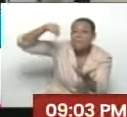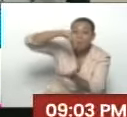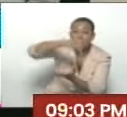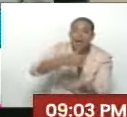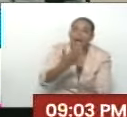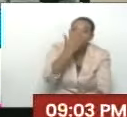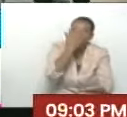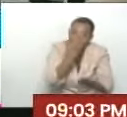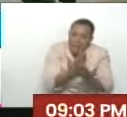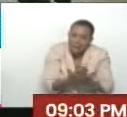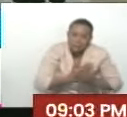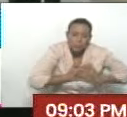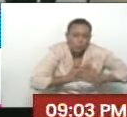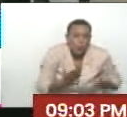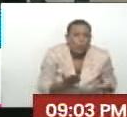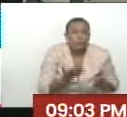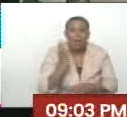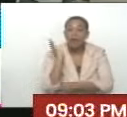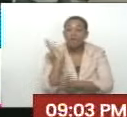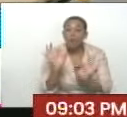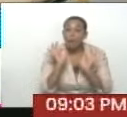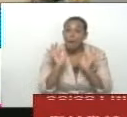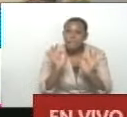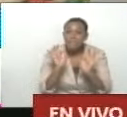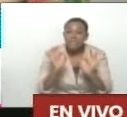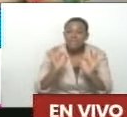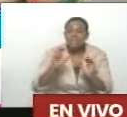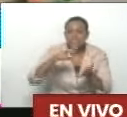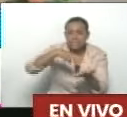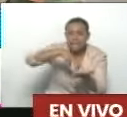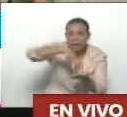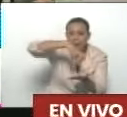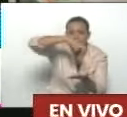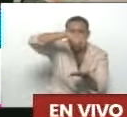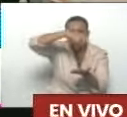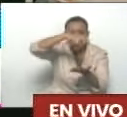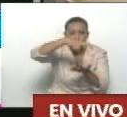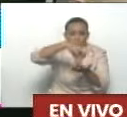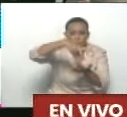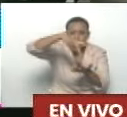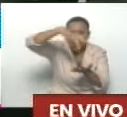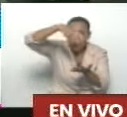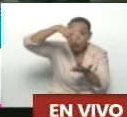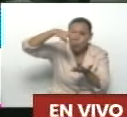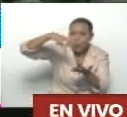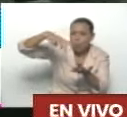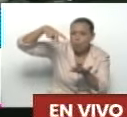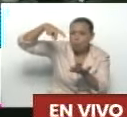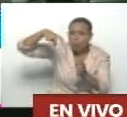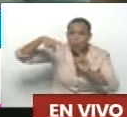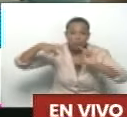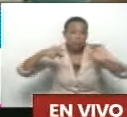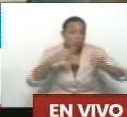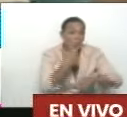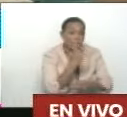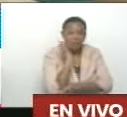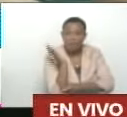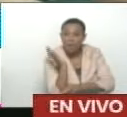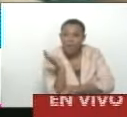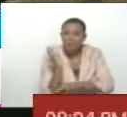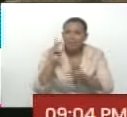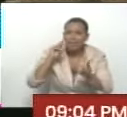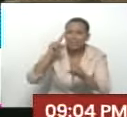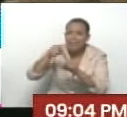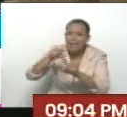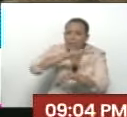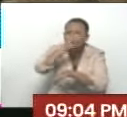científicas venezolanas. Estuvimos en el foro especial aeroespacial y en los subforos con 3 conferencias técnicas que llevamos como parte del